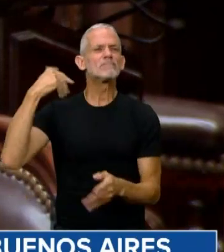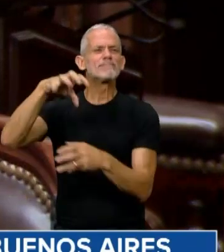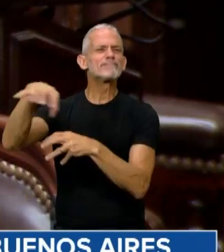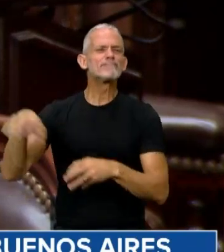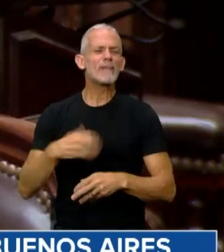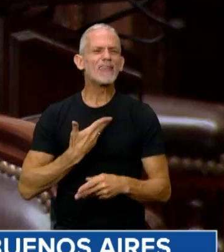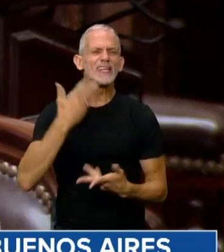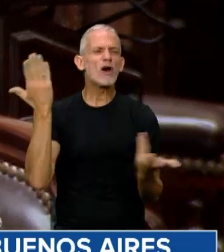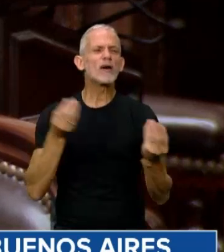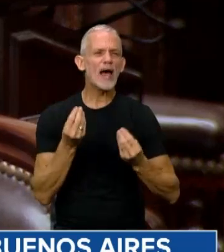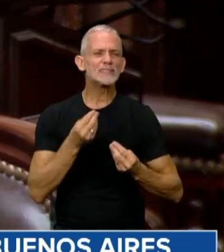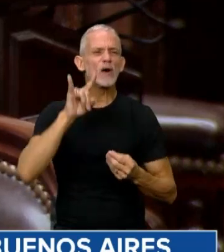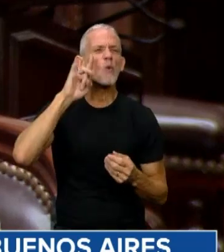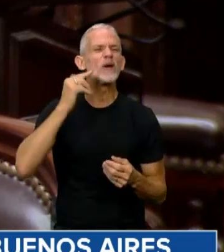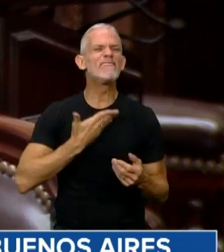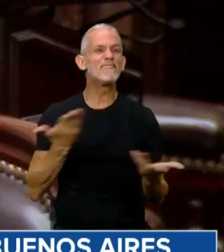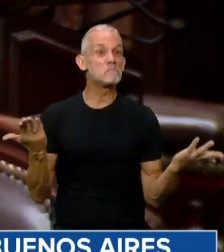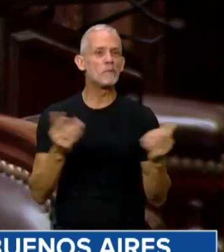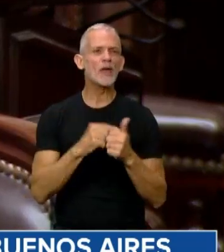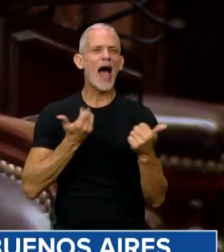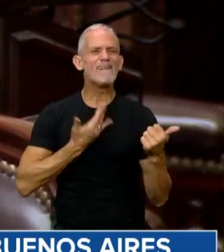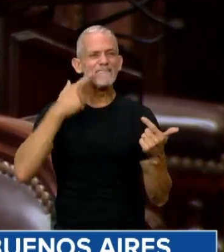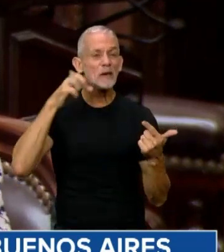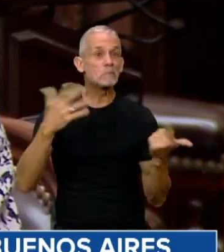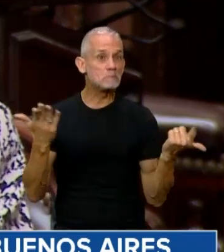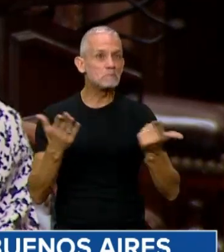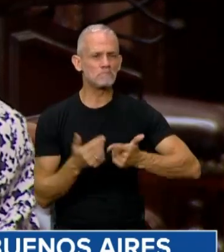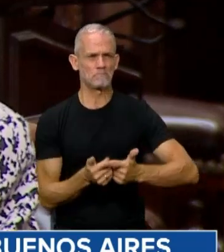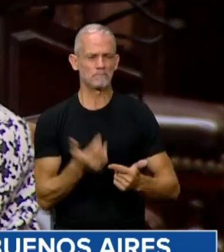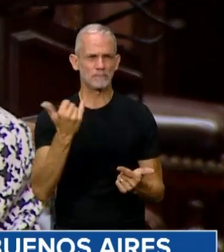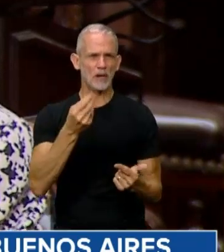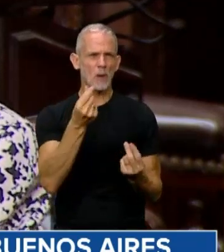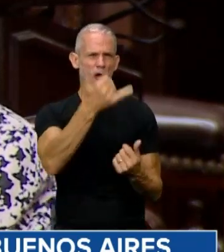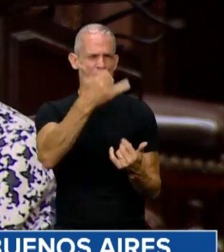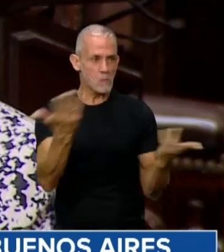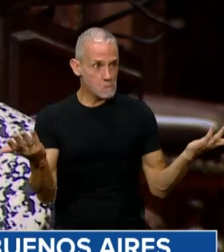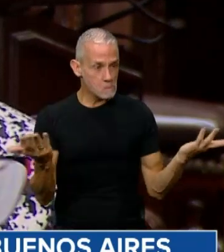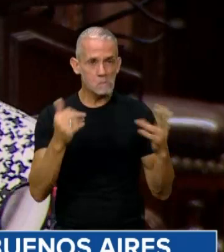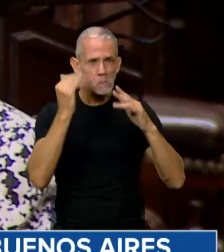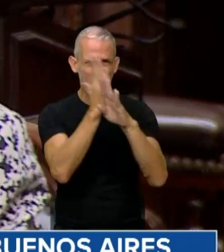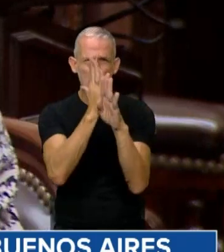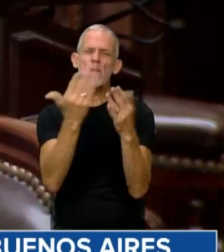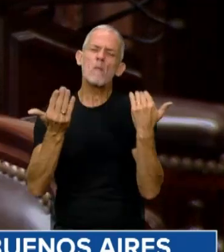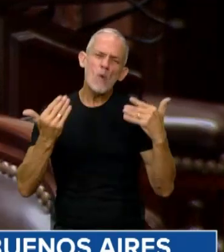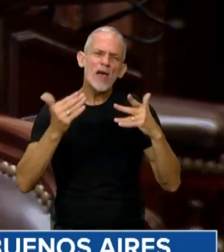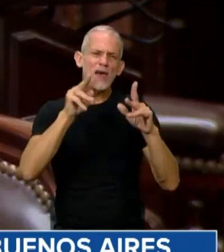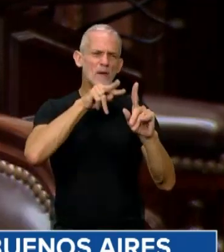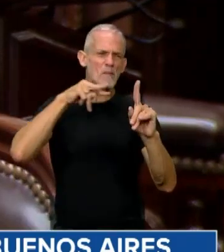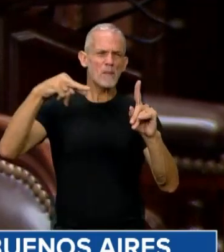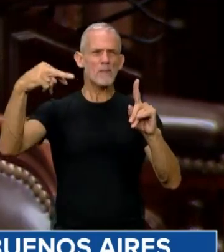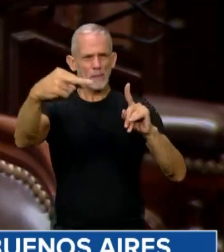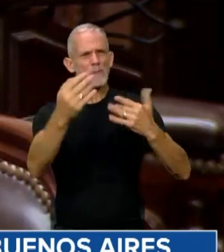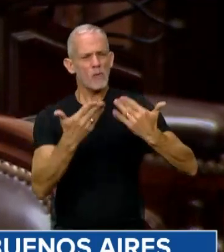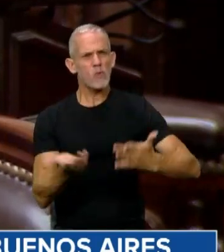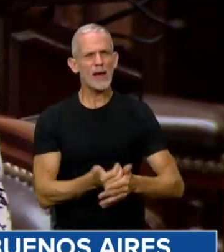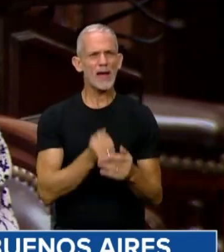del Estado, qué hace la UIF, qué hace la AFIP, que tienen además la capacidad de hacer una inteligencia desde otras